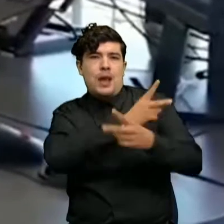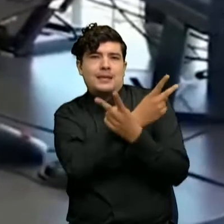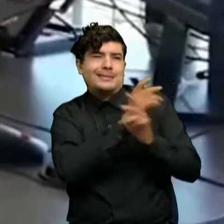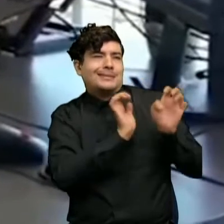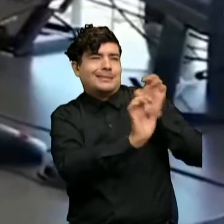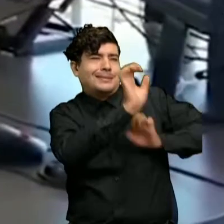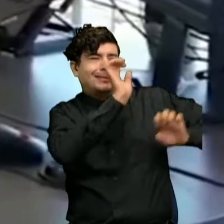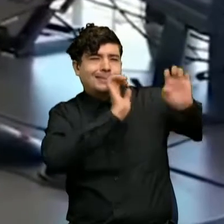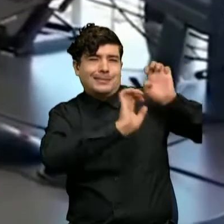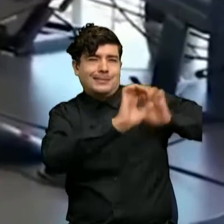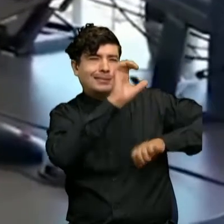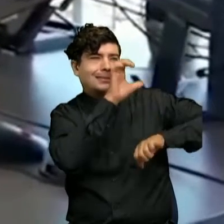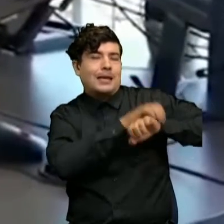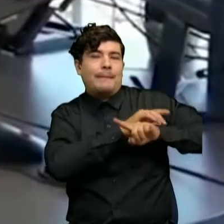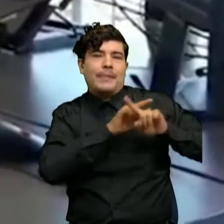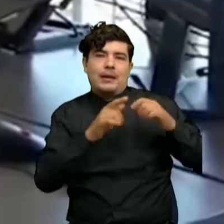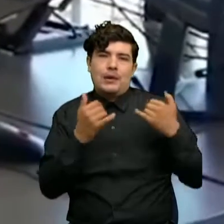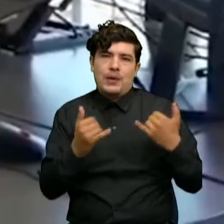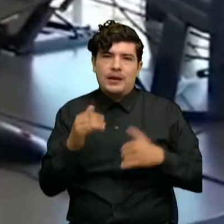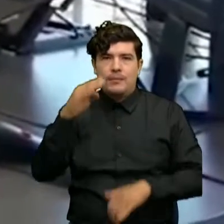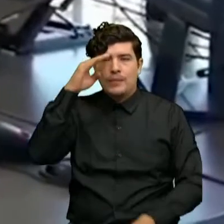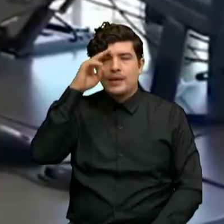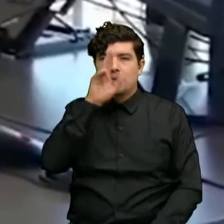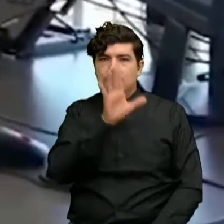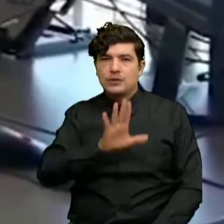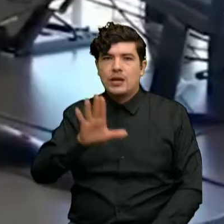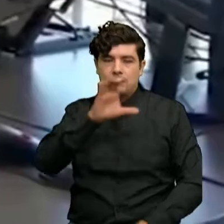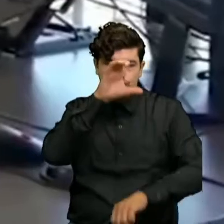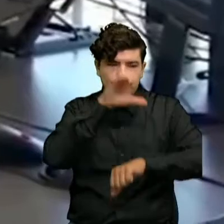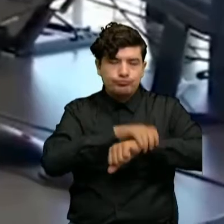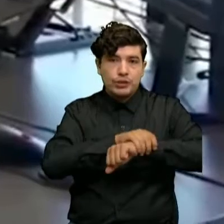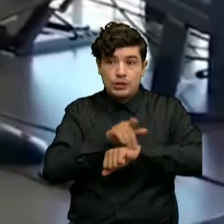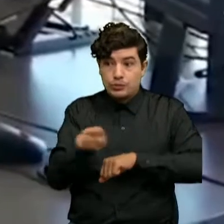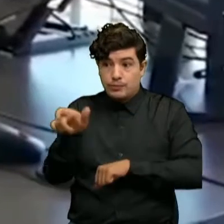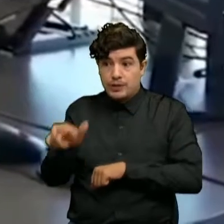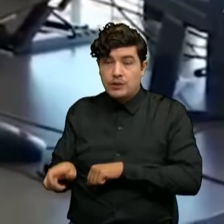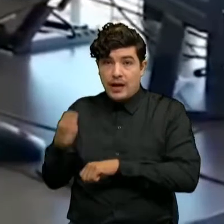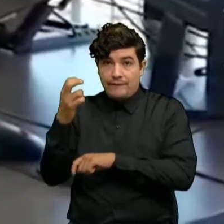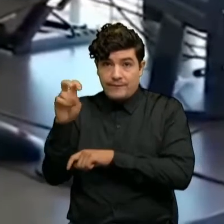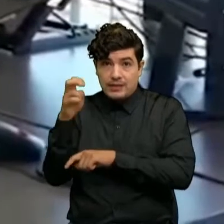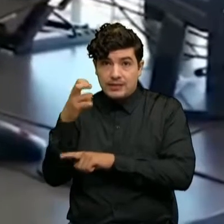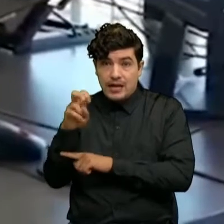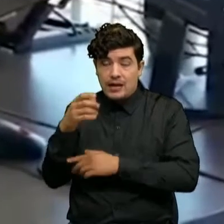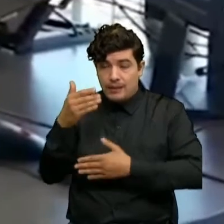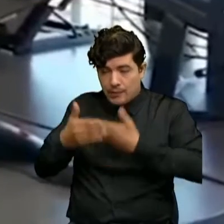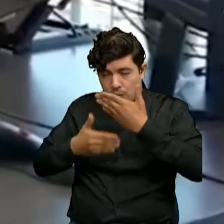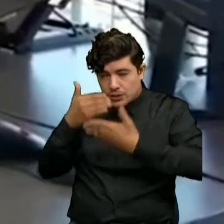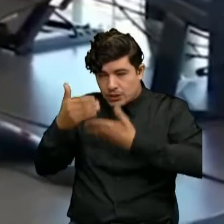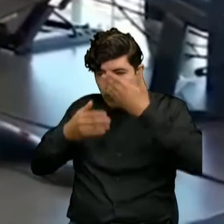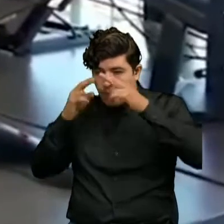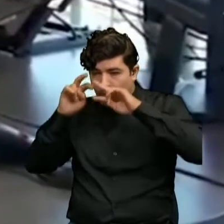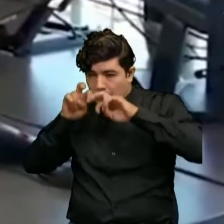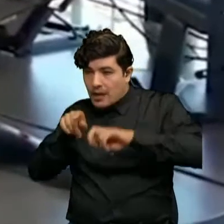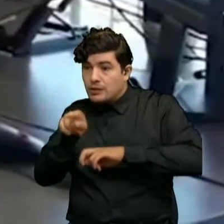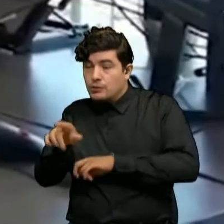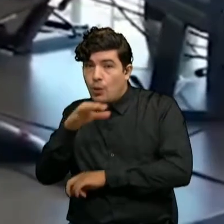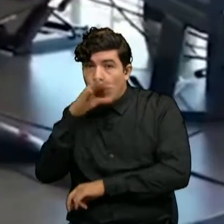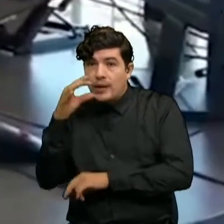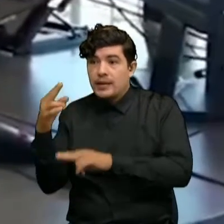así las cosas un fiscal de la sección actual le imputó en las audiencias concentradas los delitos de